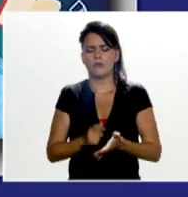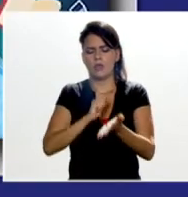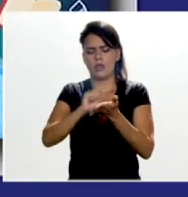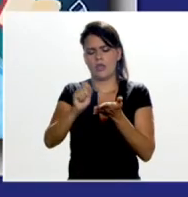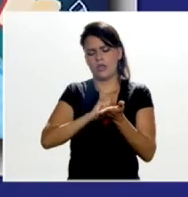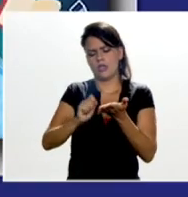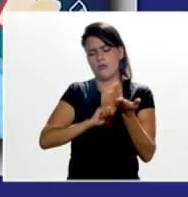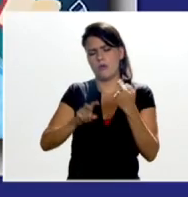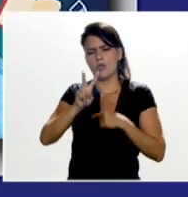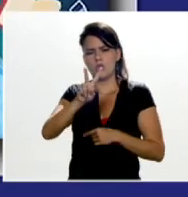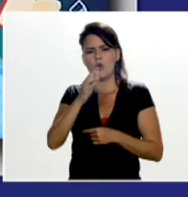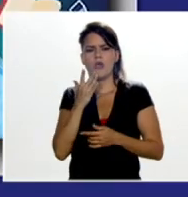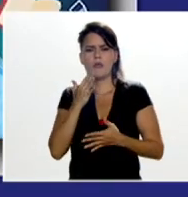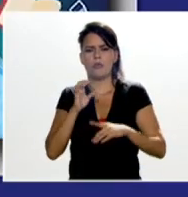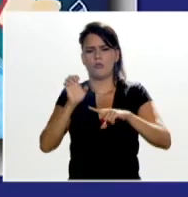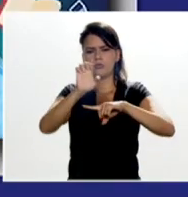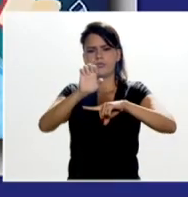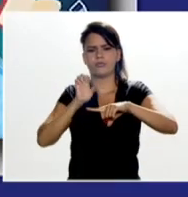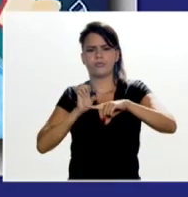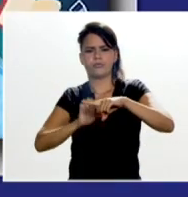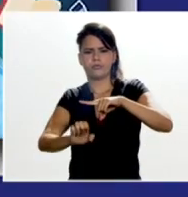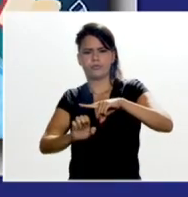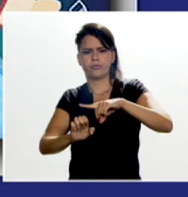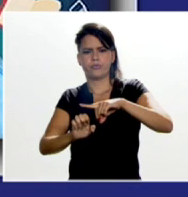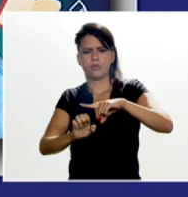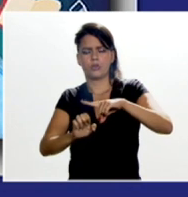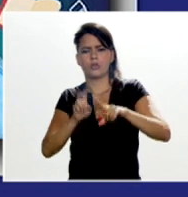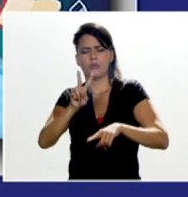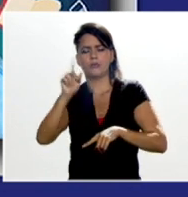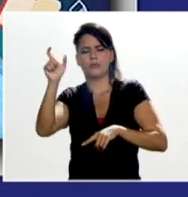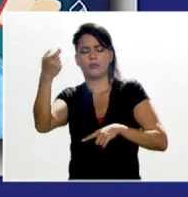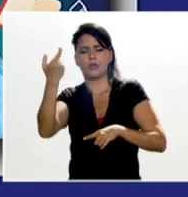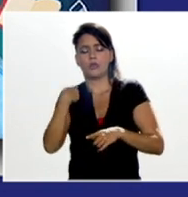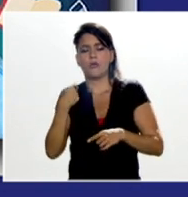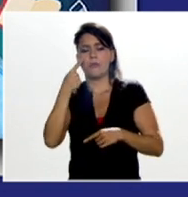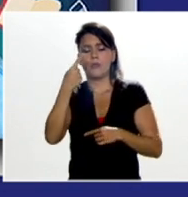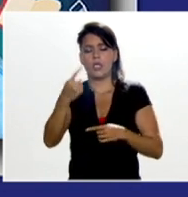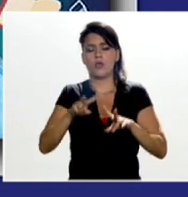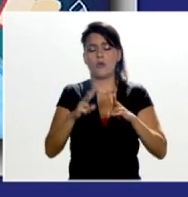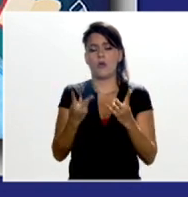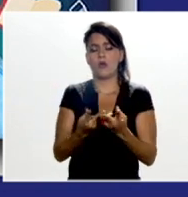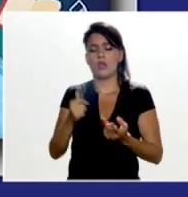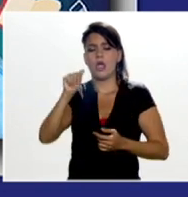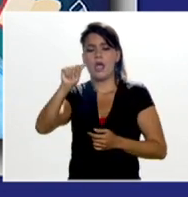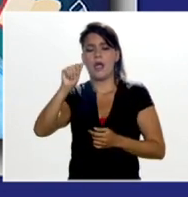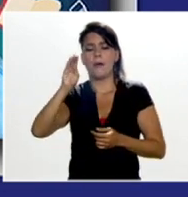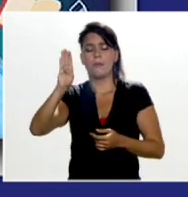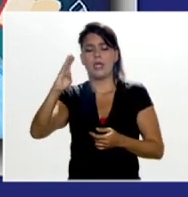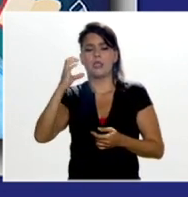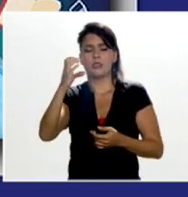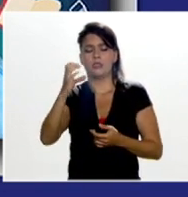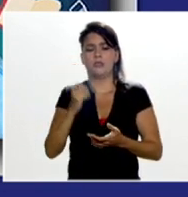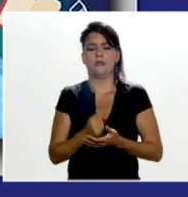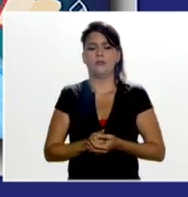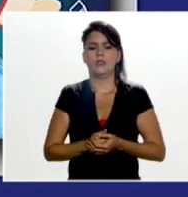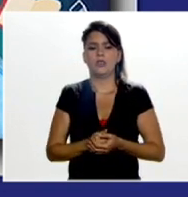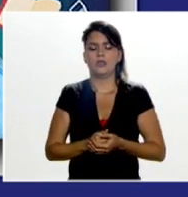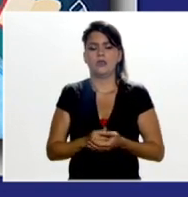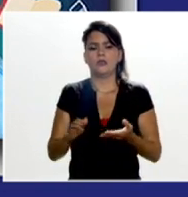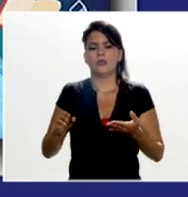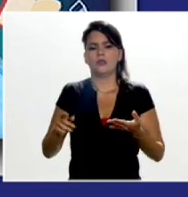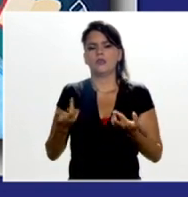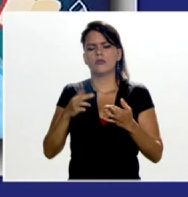Escribe dos ejemplos de ecuaciones cuadráticas identificando los valores de a, b y c en cada caso. Y resuelve